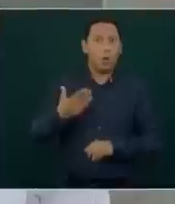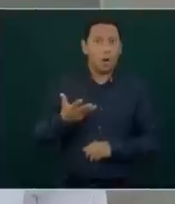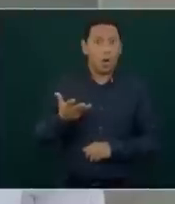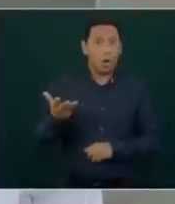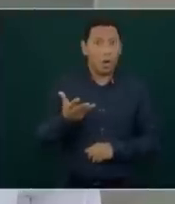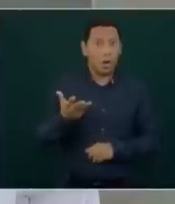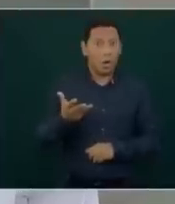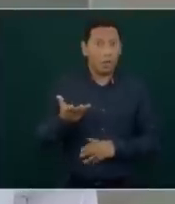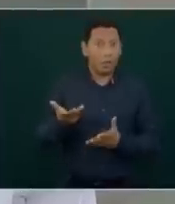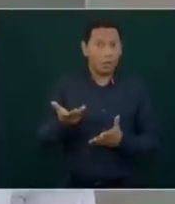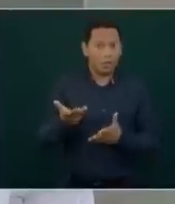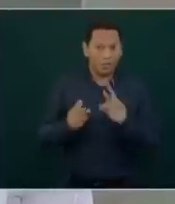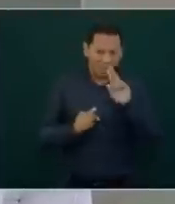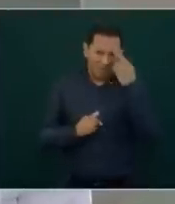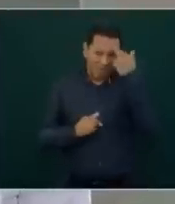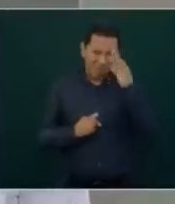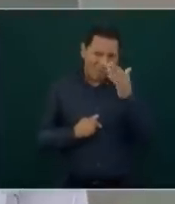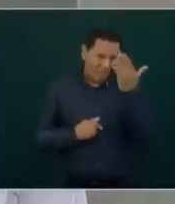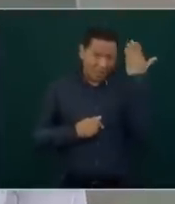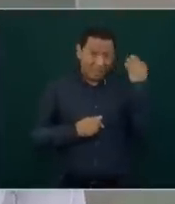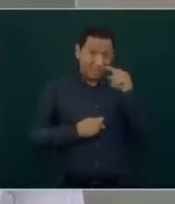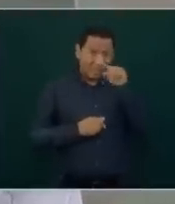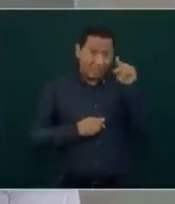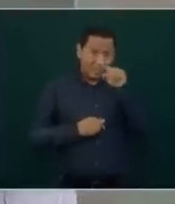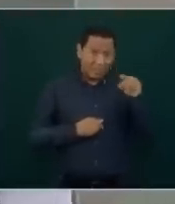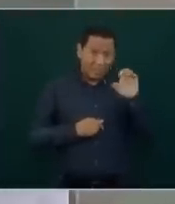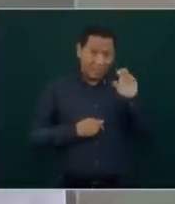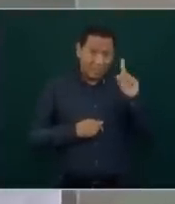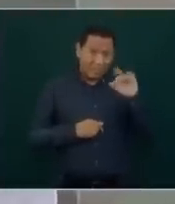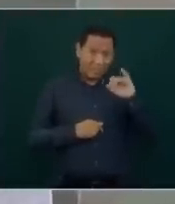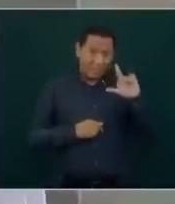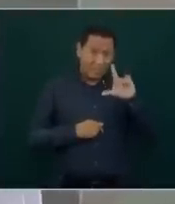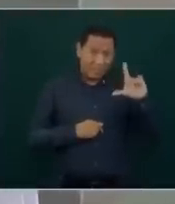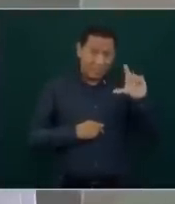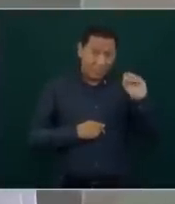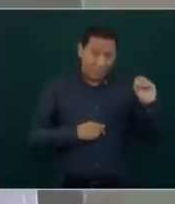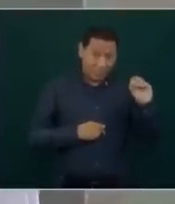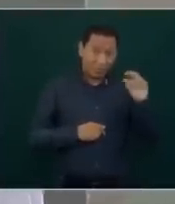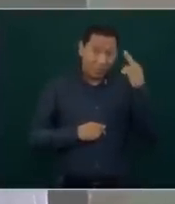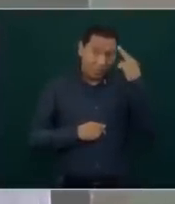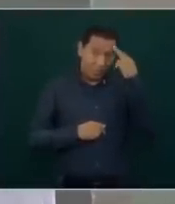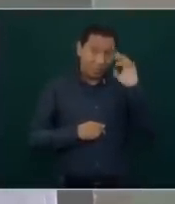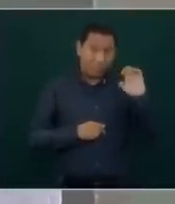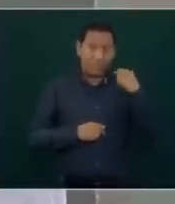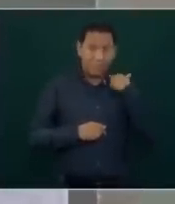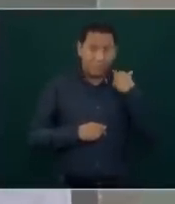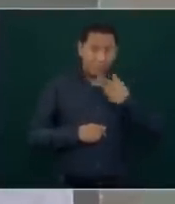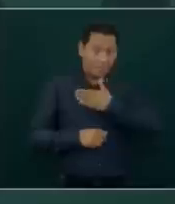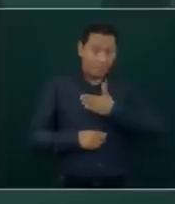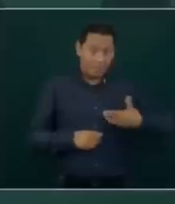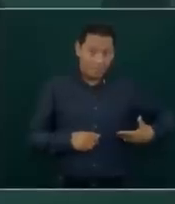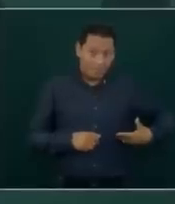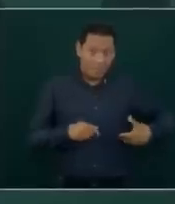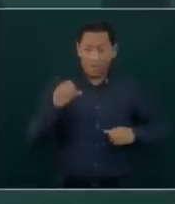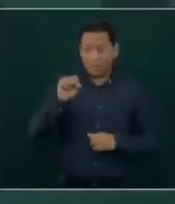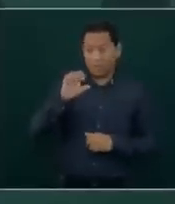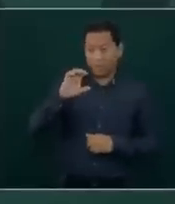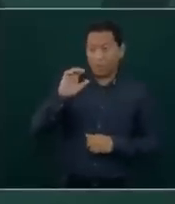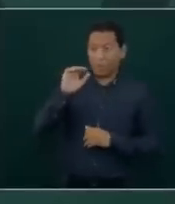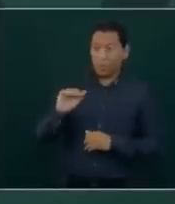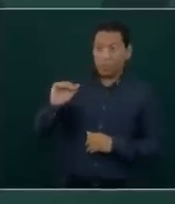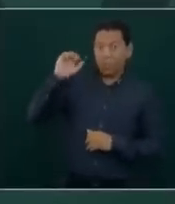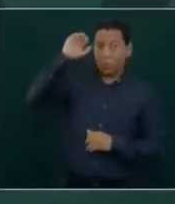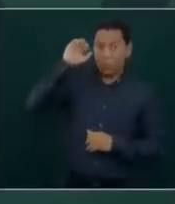llevó a la práctica Zedillo, de desaparecer la Suprema Corte y de